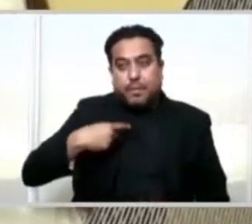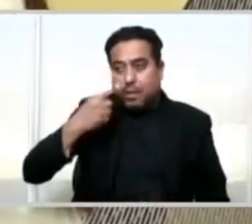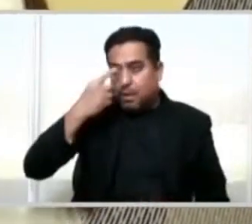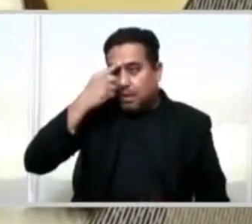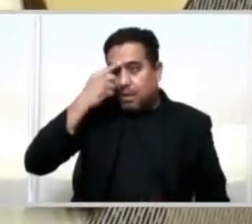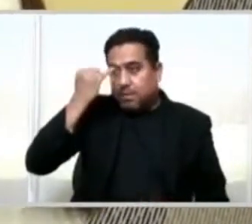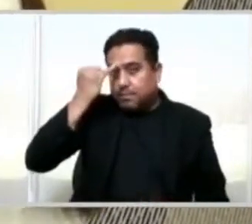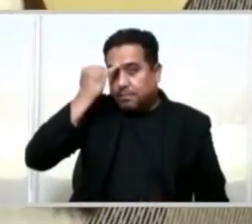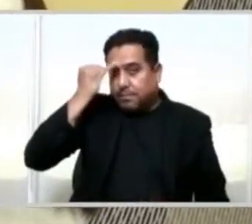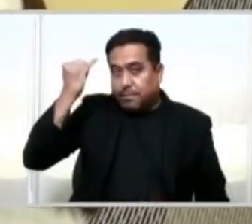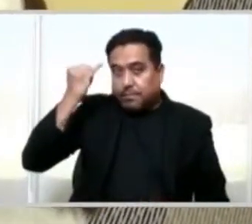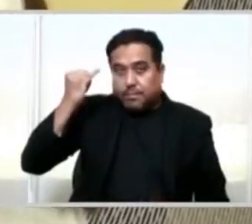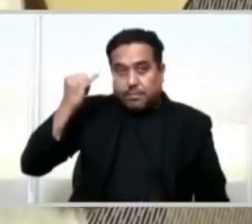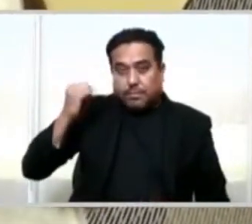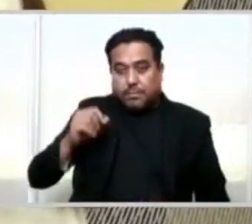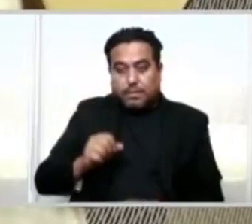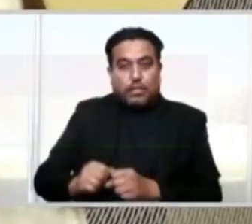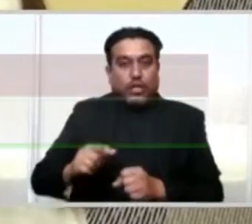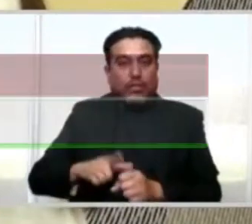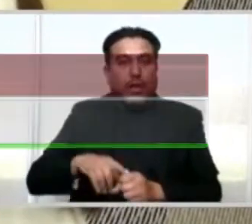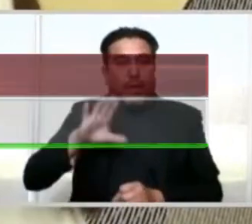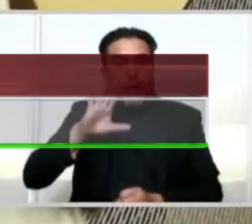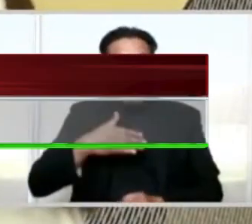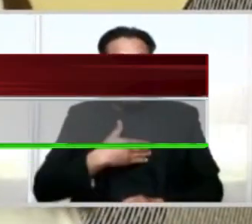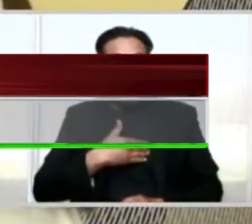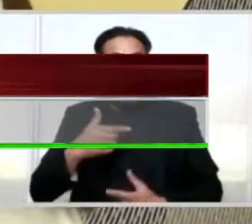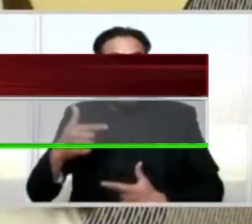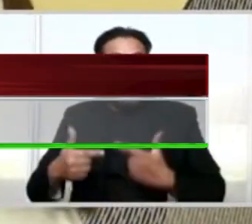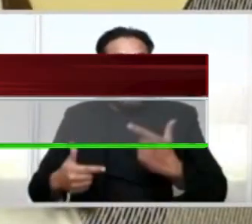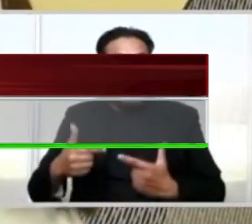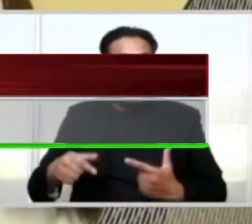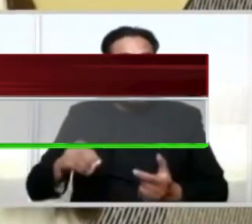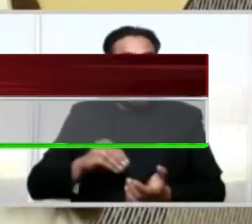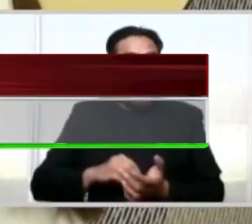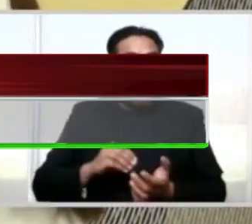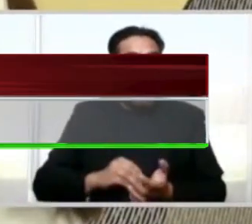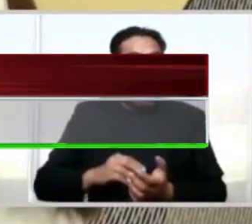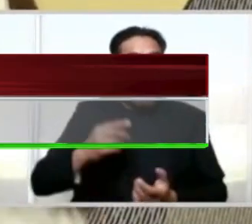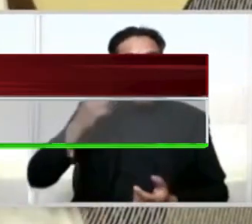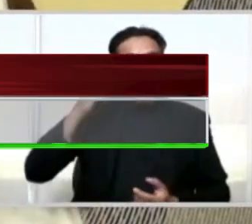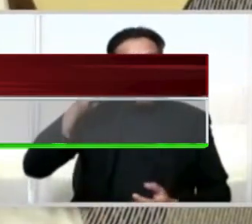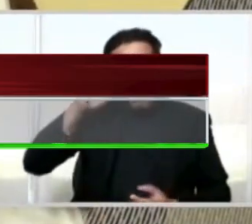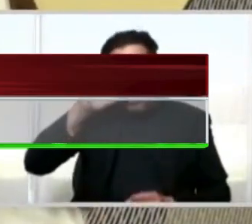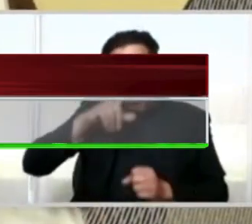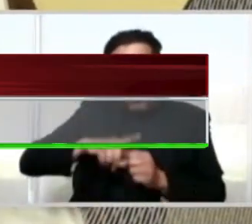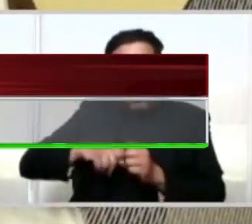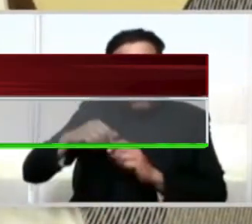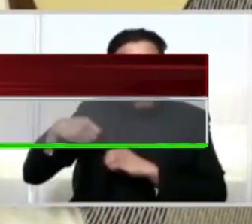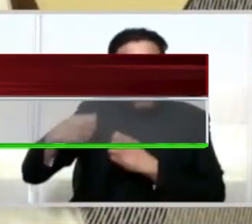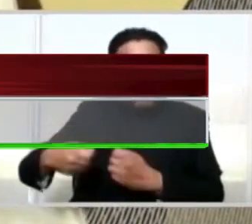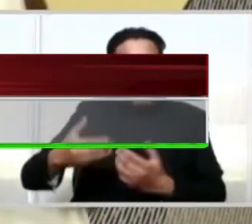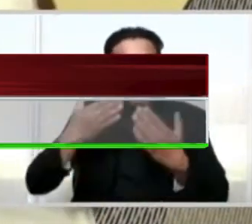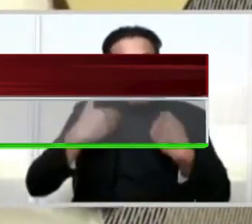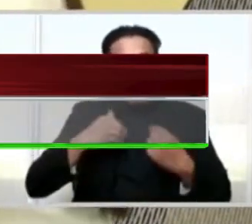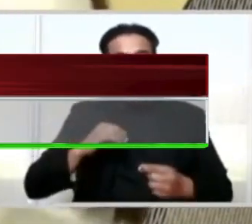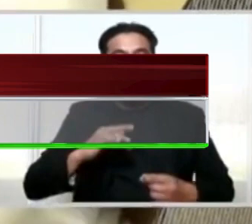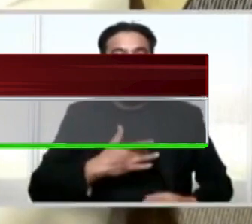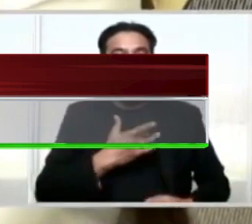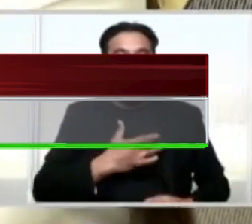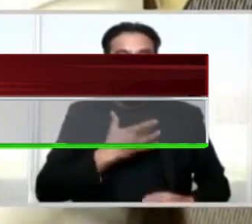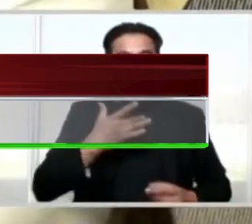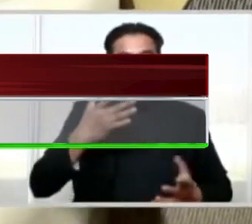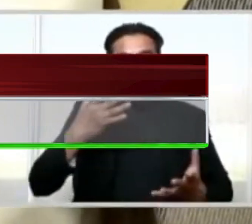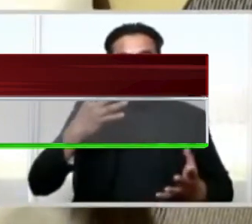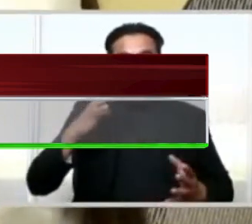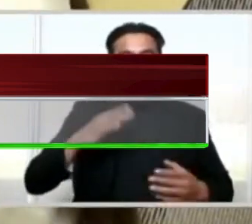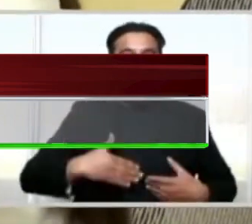prejuicios sociales asociados al amamantamiento o a la lactancia que producen afectaciones en la confianza y autoestima de